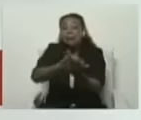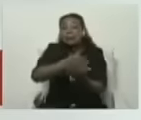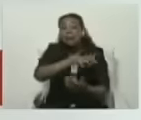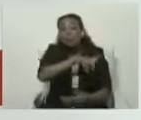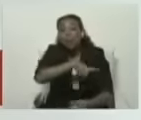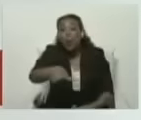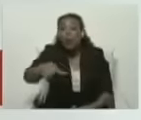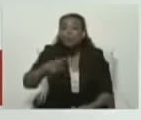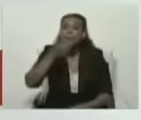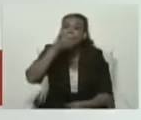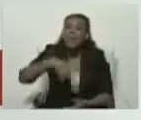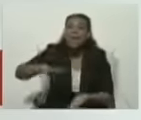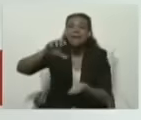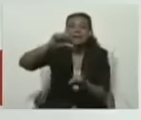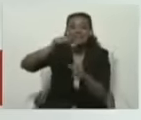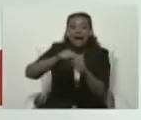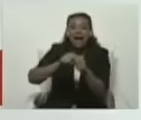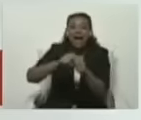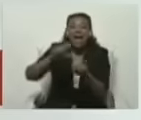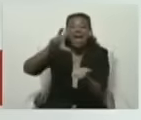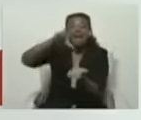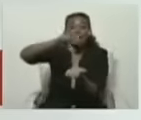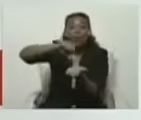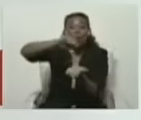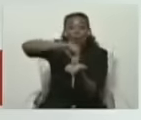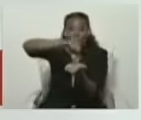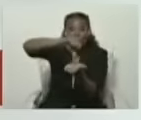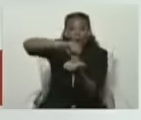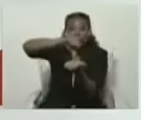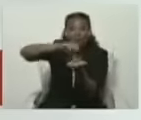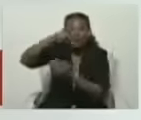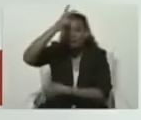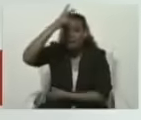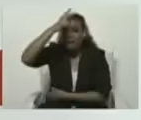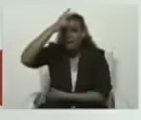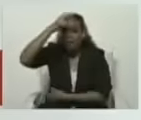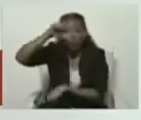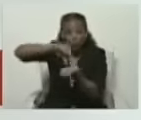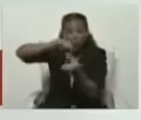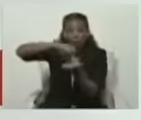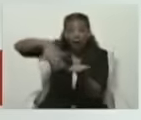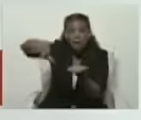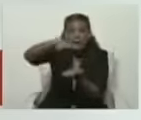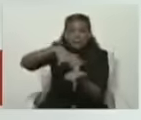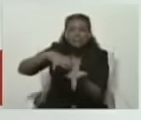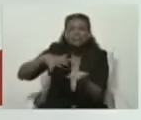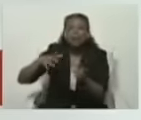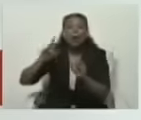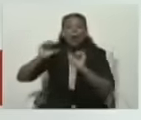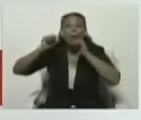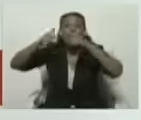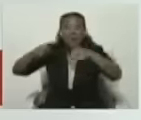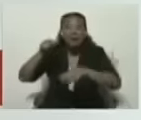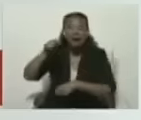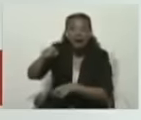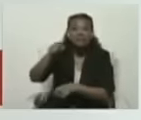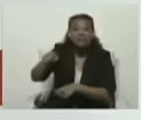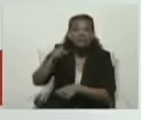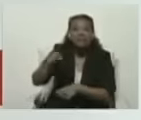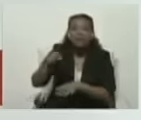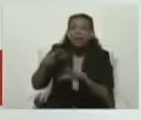en la bella ciudad de Coro y en el nuevo aeropuerto de la ciudad de Coro para iniciar